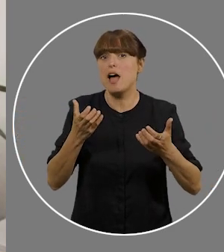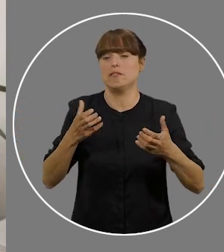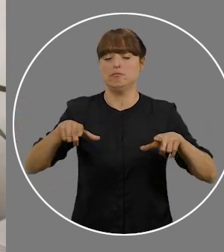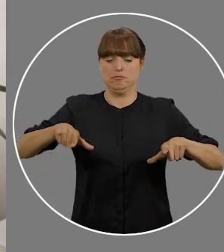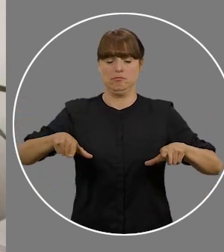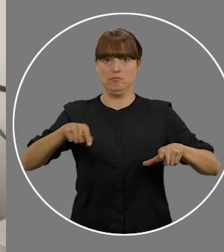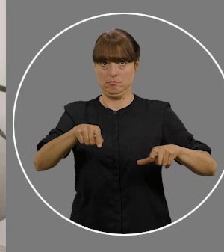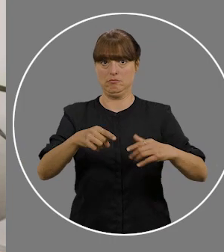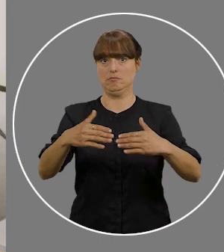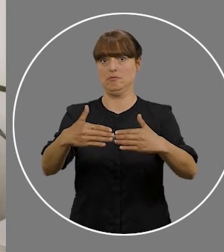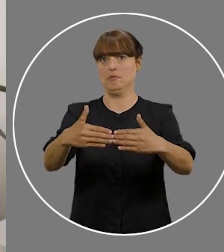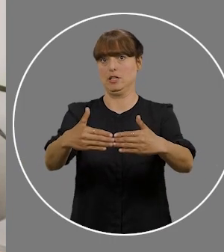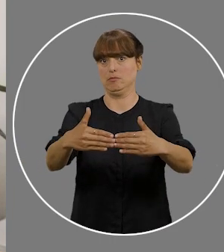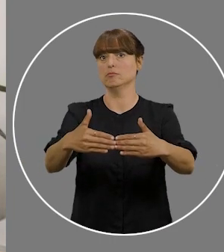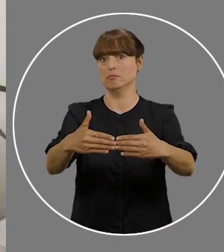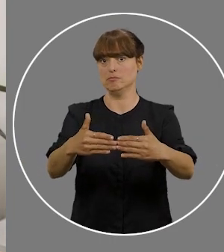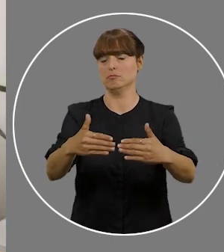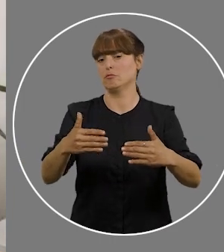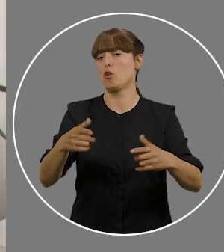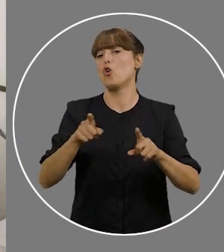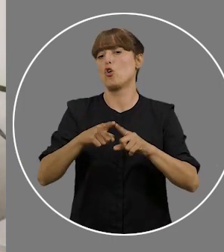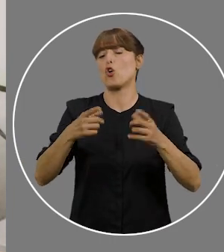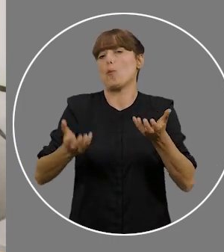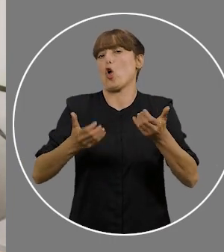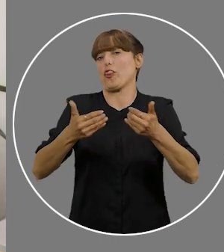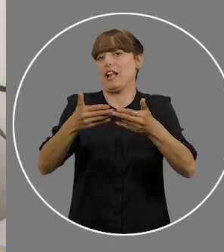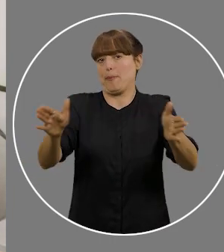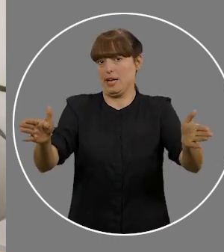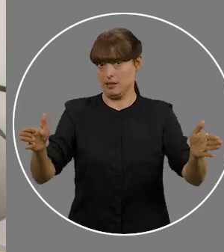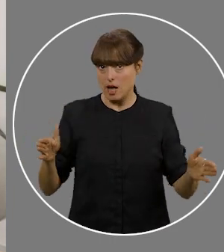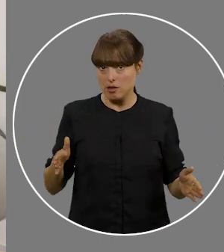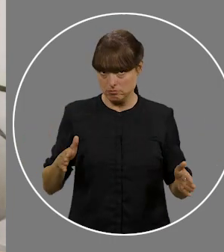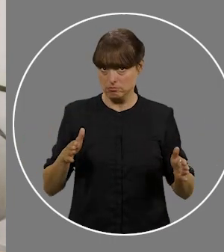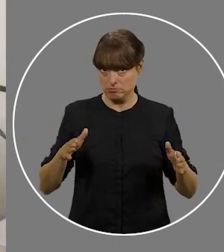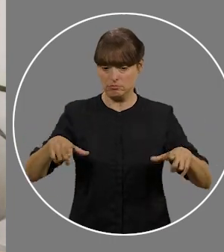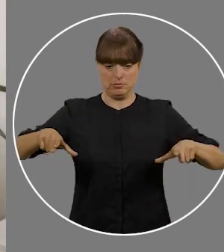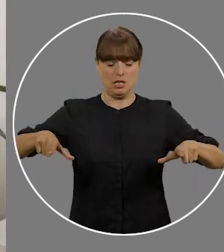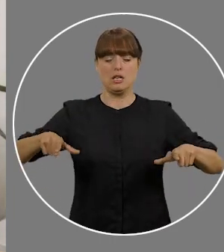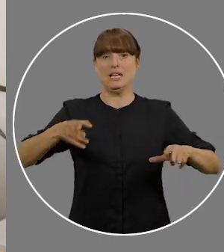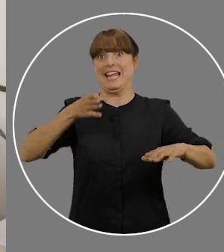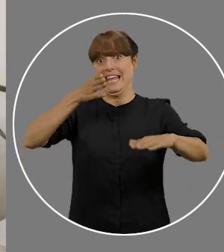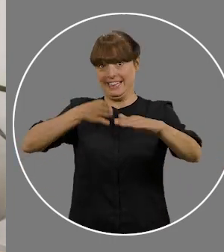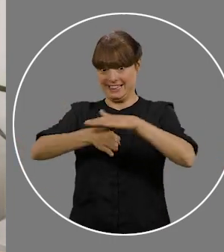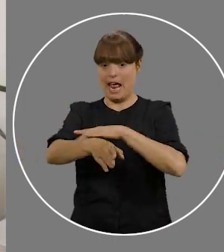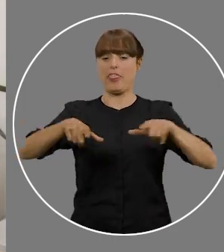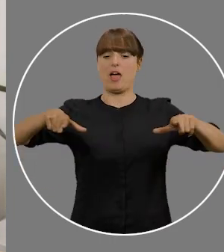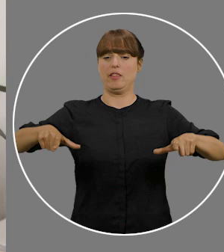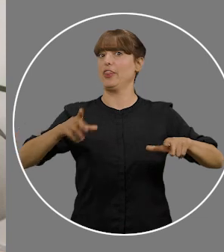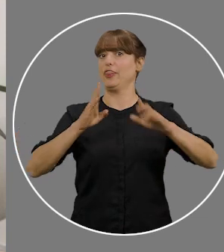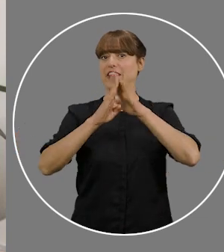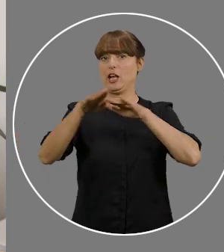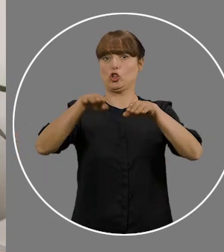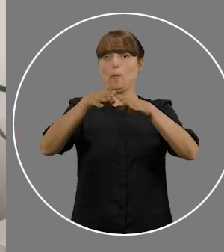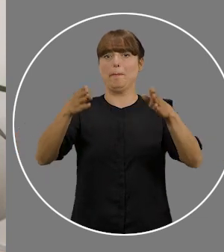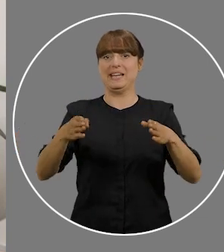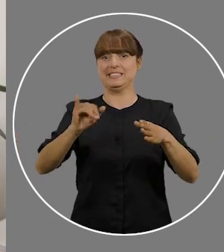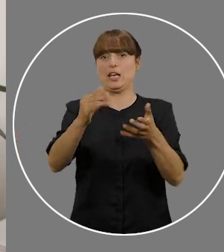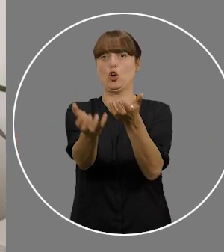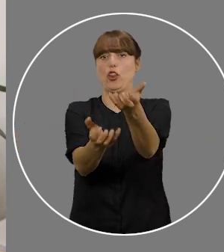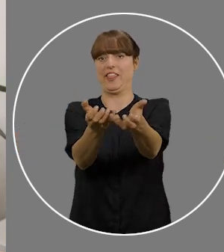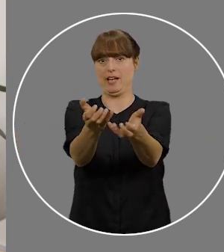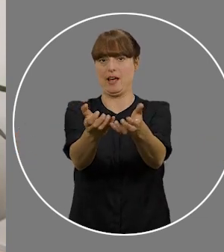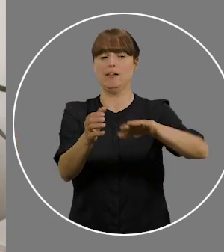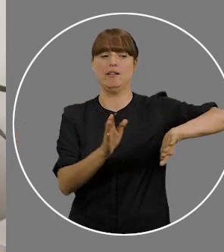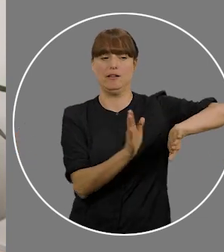entrada. En la entrada. Eso es igual que si, por ejemplo... ¿Y era donde comían? Teníamos una mesa, no es que fuera muy grande, pero bueno. Y en